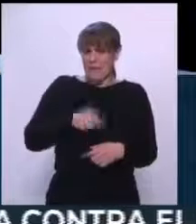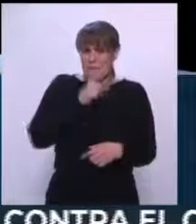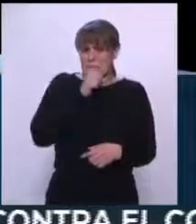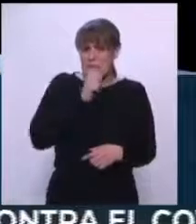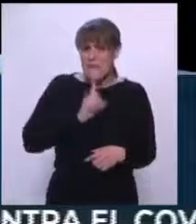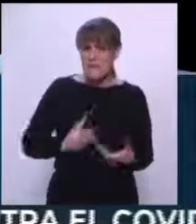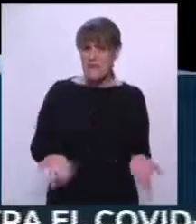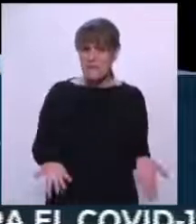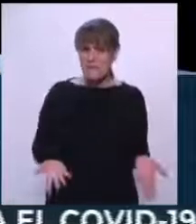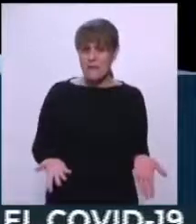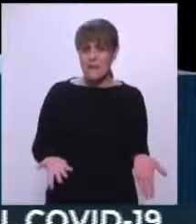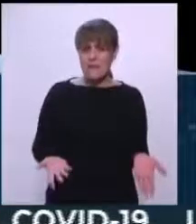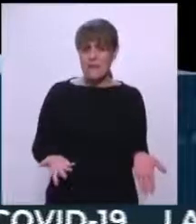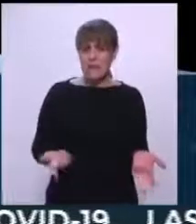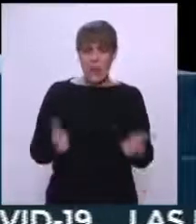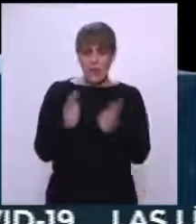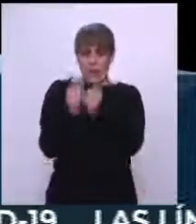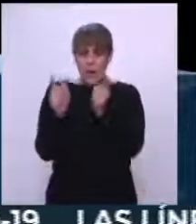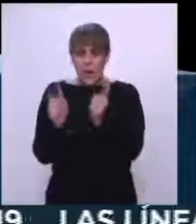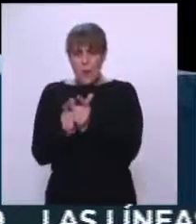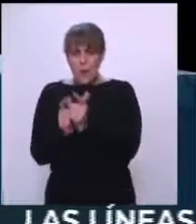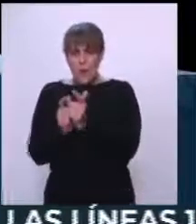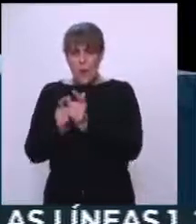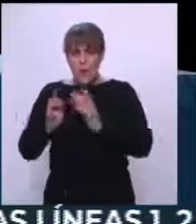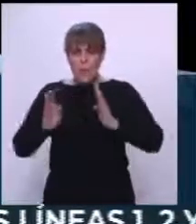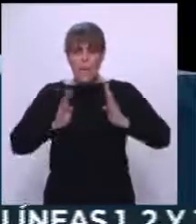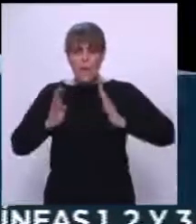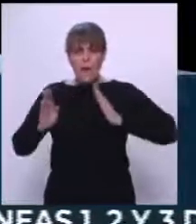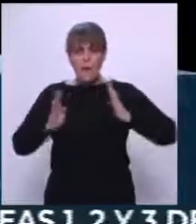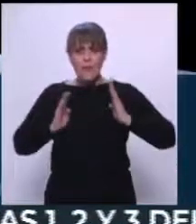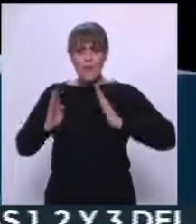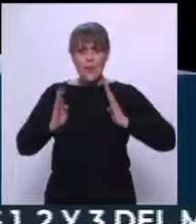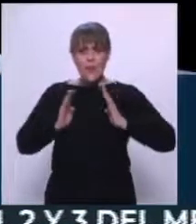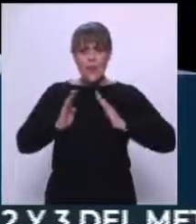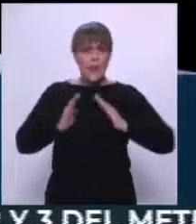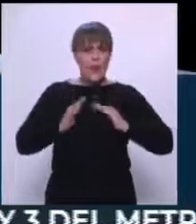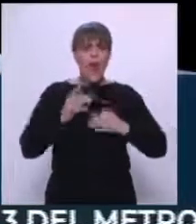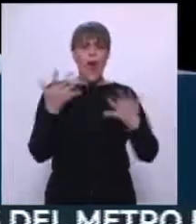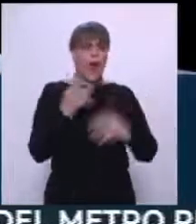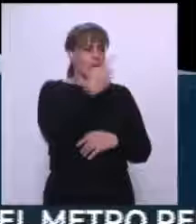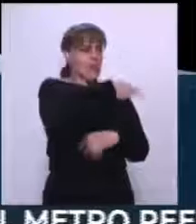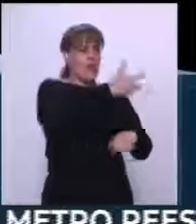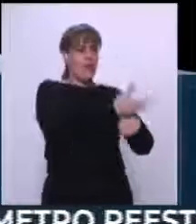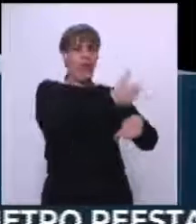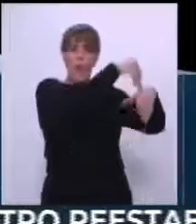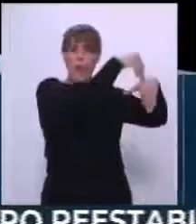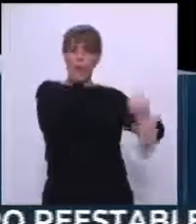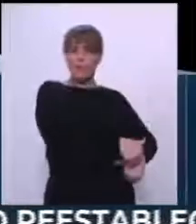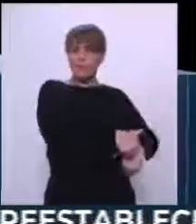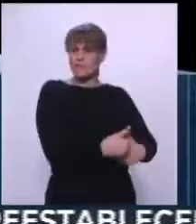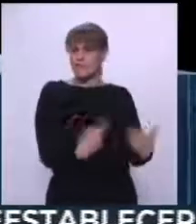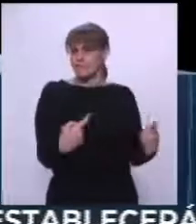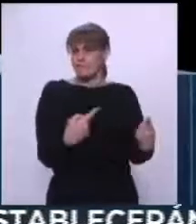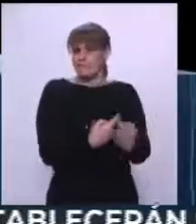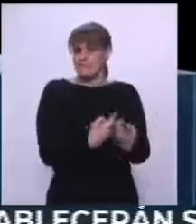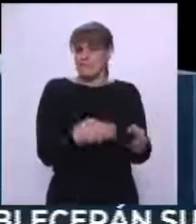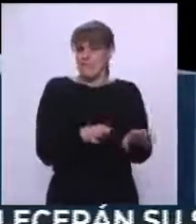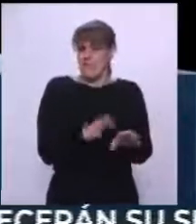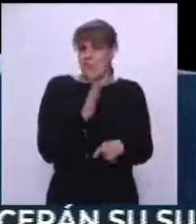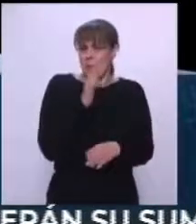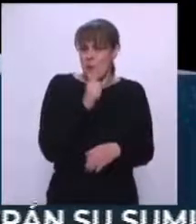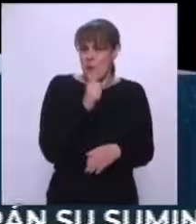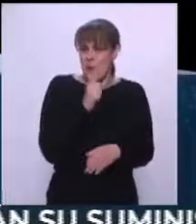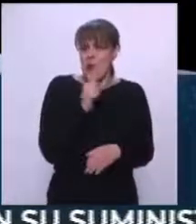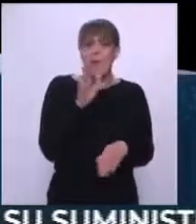un grupo de militares corruptos va a doblegar al gobierno de Estados Unidos, y por eso les mandaron al gobierno mexicano,